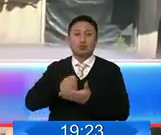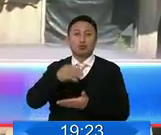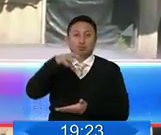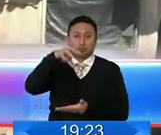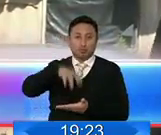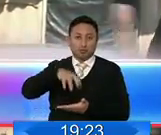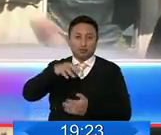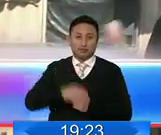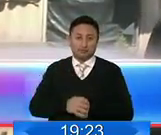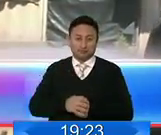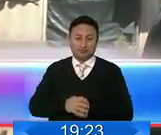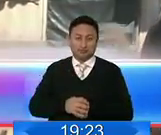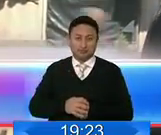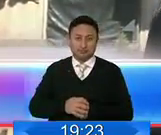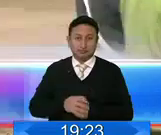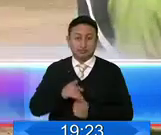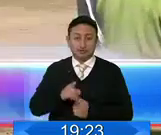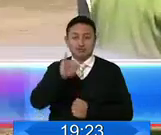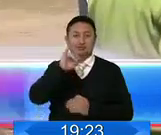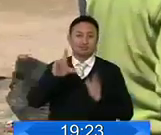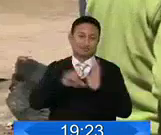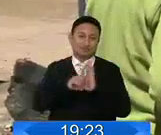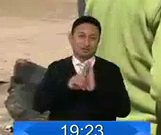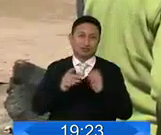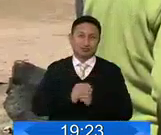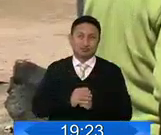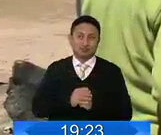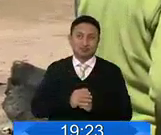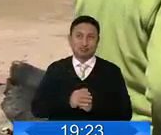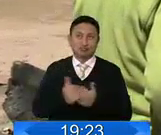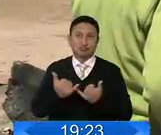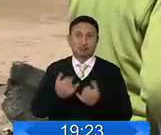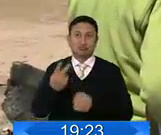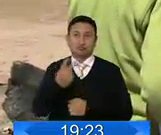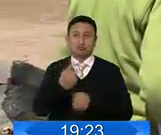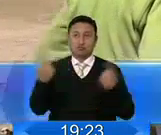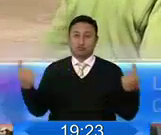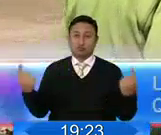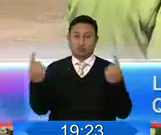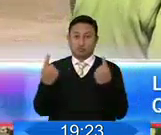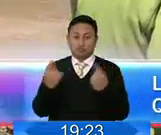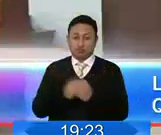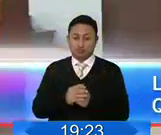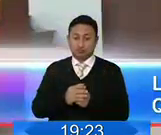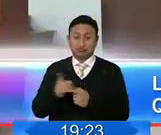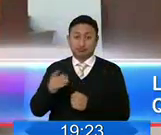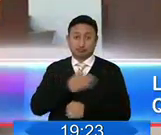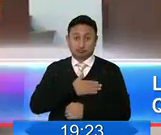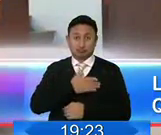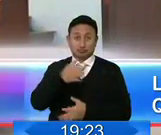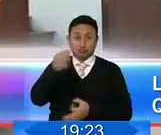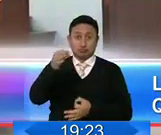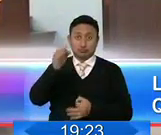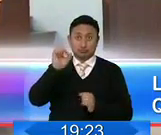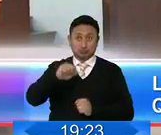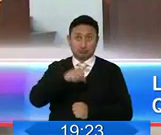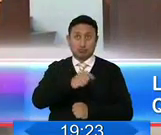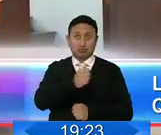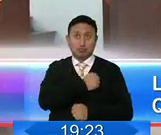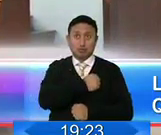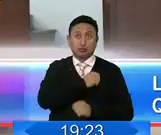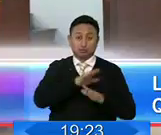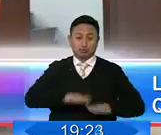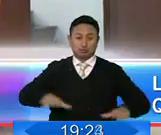entonces eso es ilegal ante este panorama ambas partes aseguran tener los documentos que los avalan como